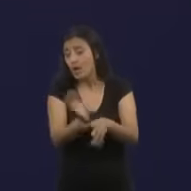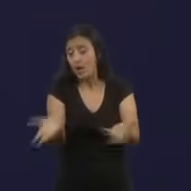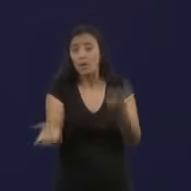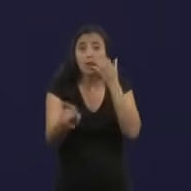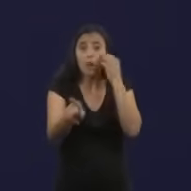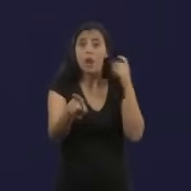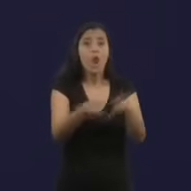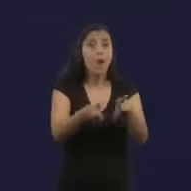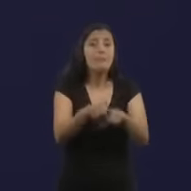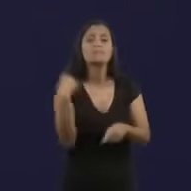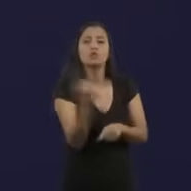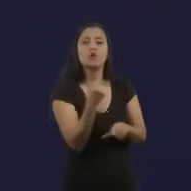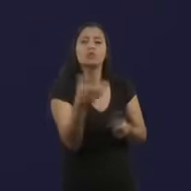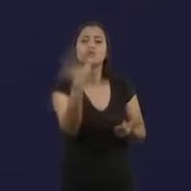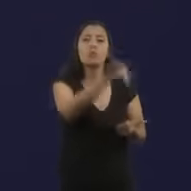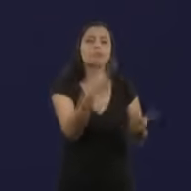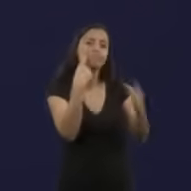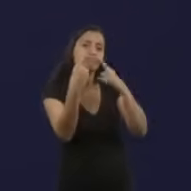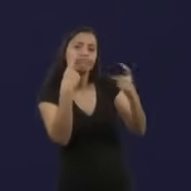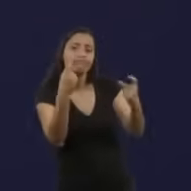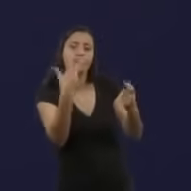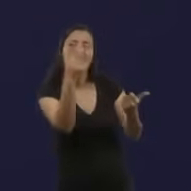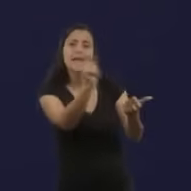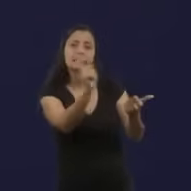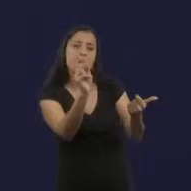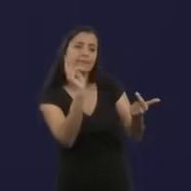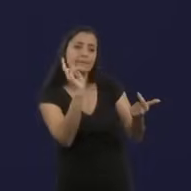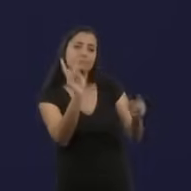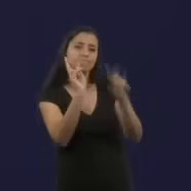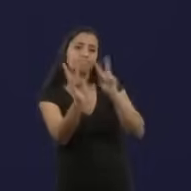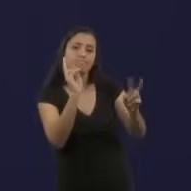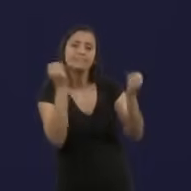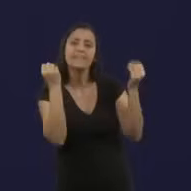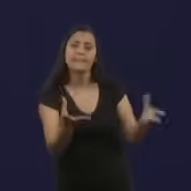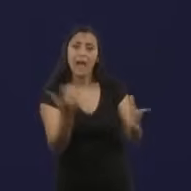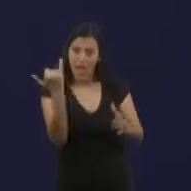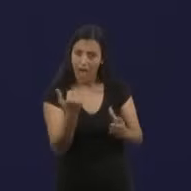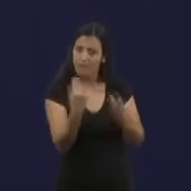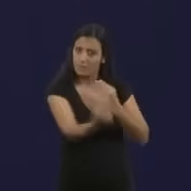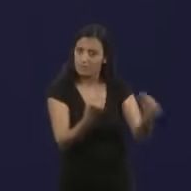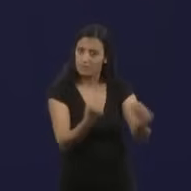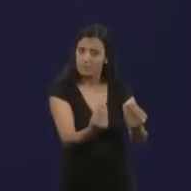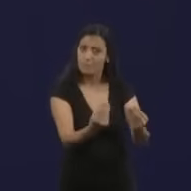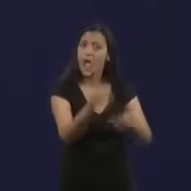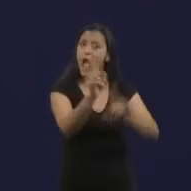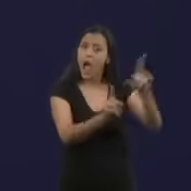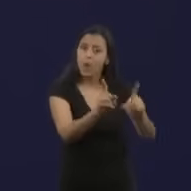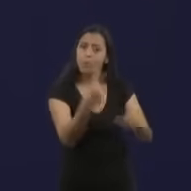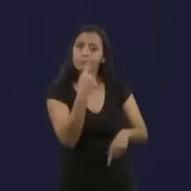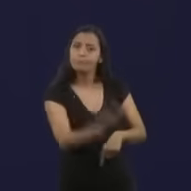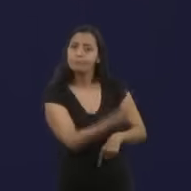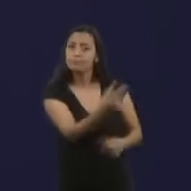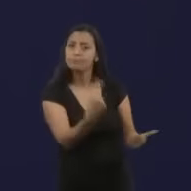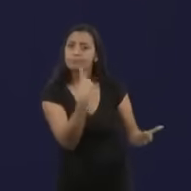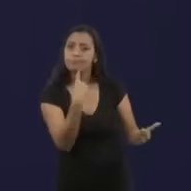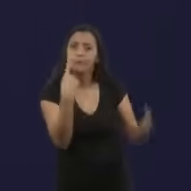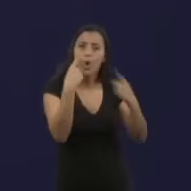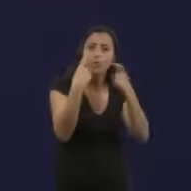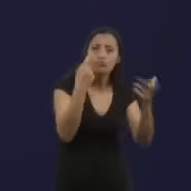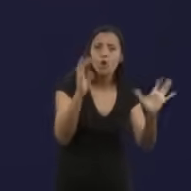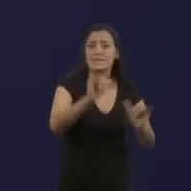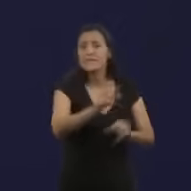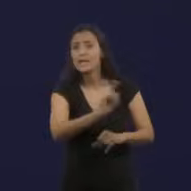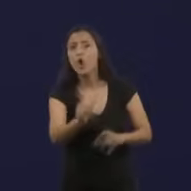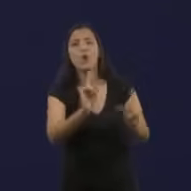empleados que se sigue evaluando trimestralmente Y por supuesto que hay cargos que se siguen que se que siguen en en revisión y nosotros eh el